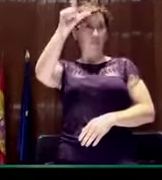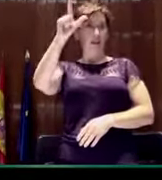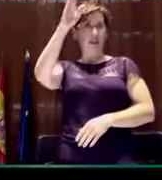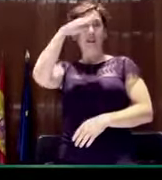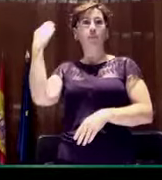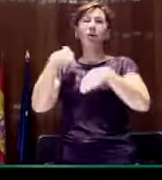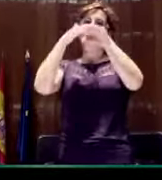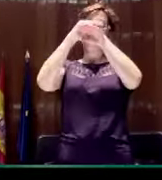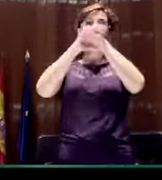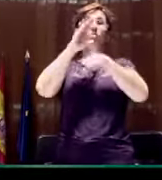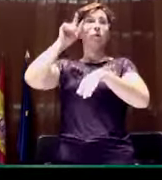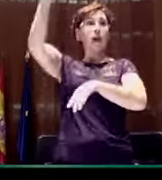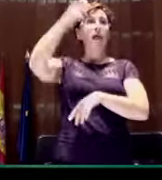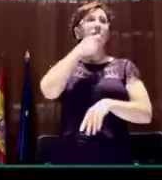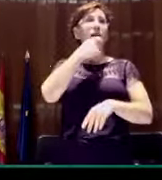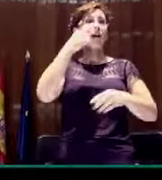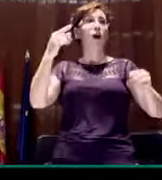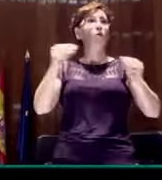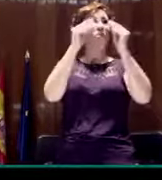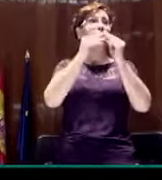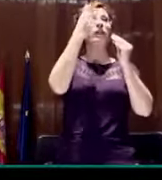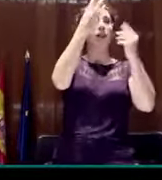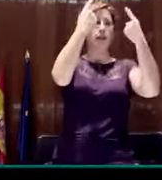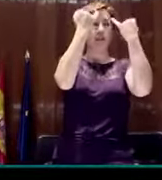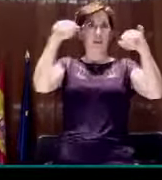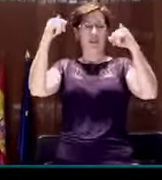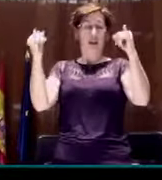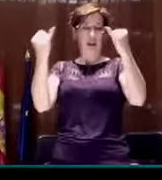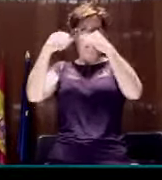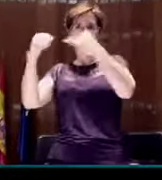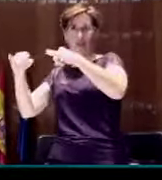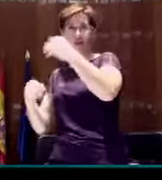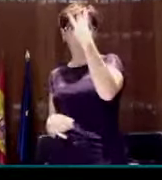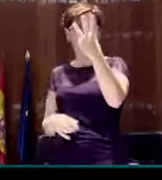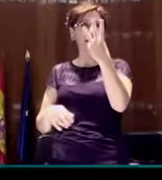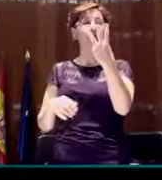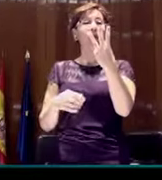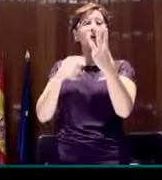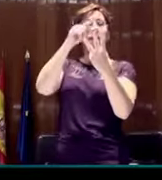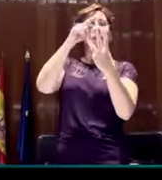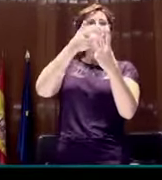tres eventos al mismo tiempo y uno de ellos era relacionado con su propio trabajo, era